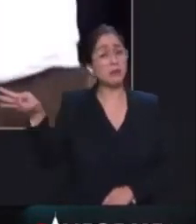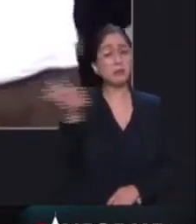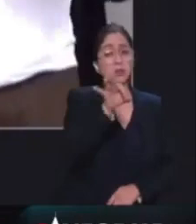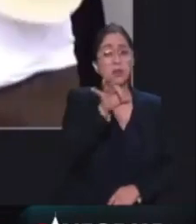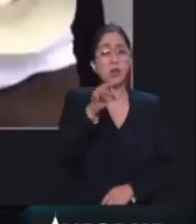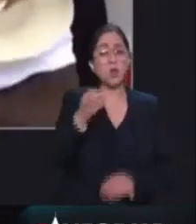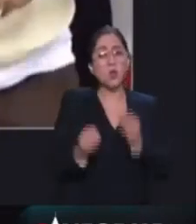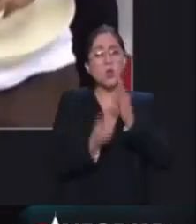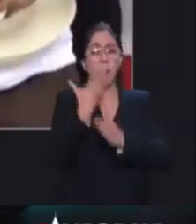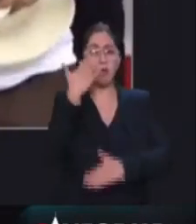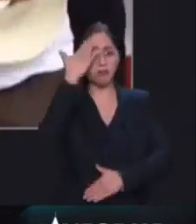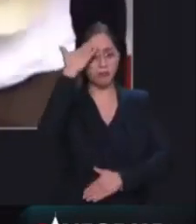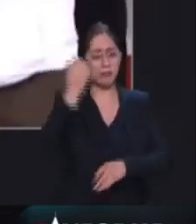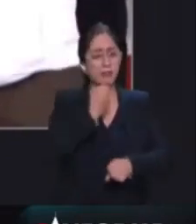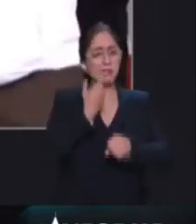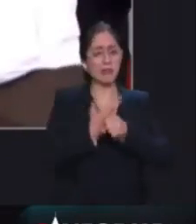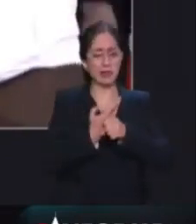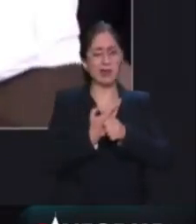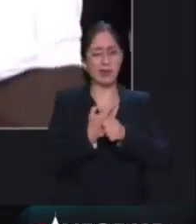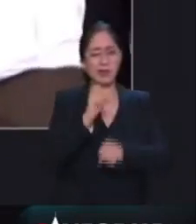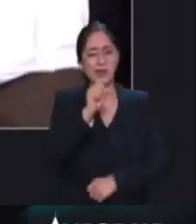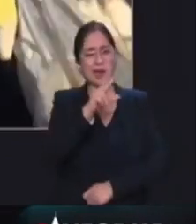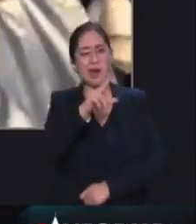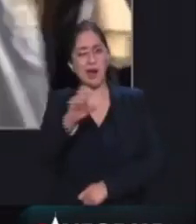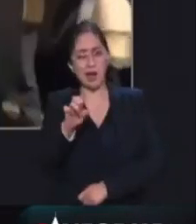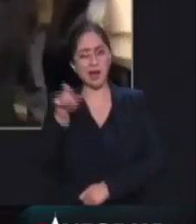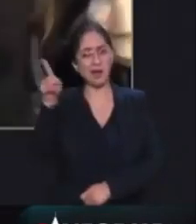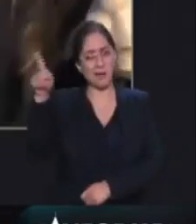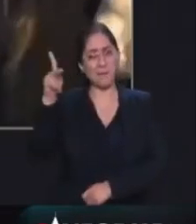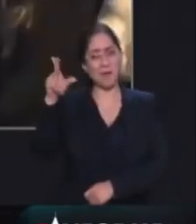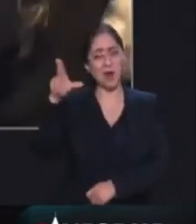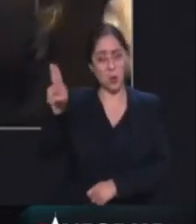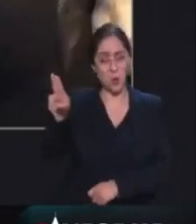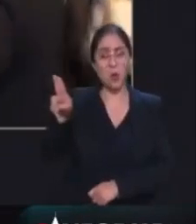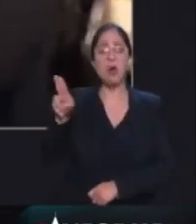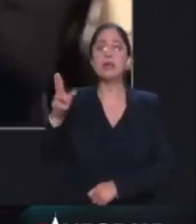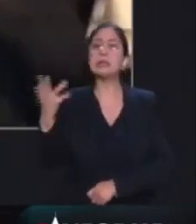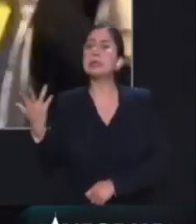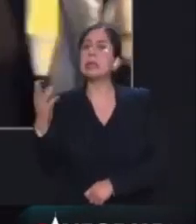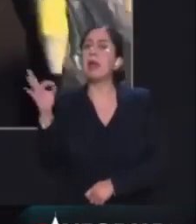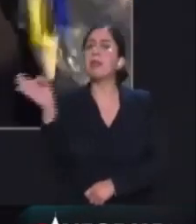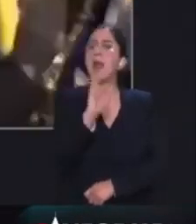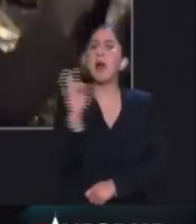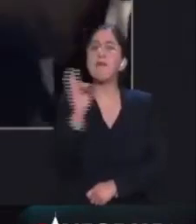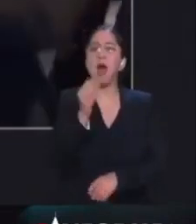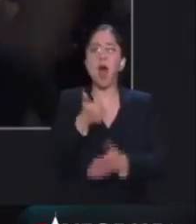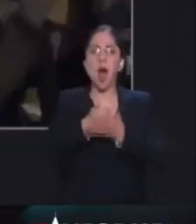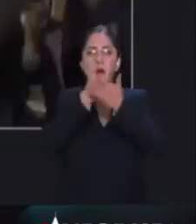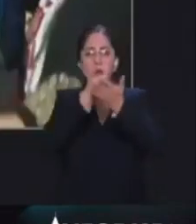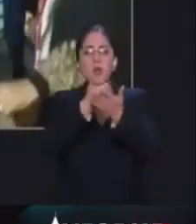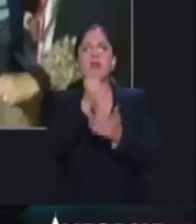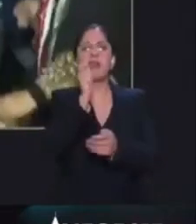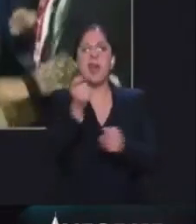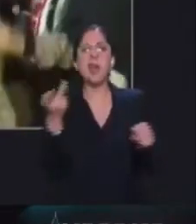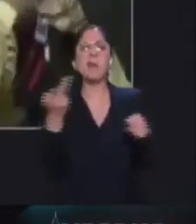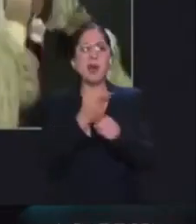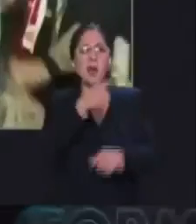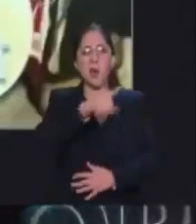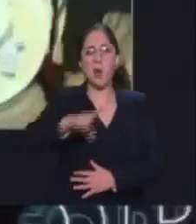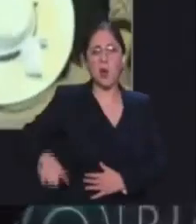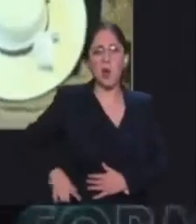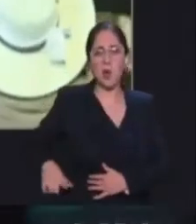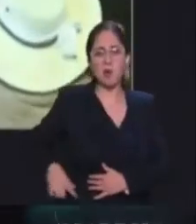República, ¿ya? Que sería el que definiría también su posición o que el que le ayudaría a definir la posición del gobierno de